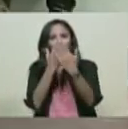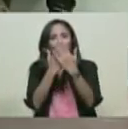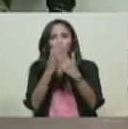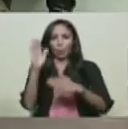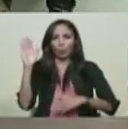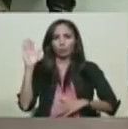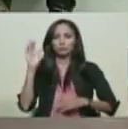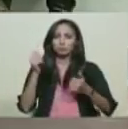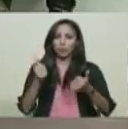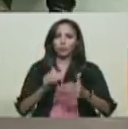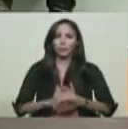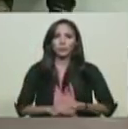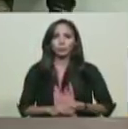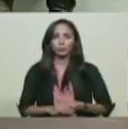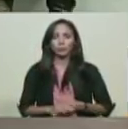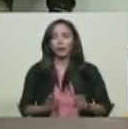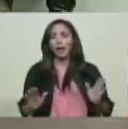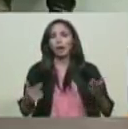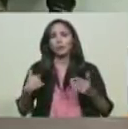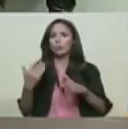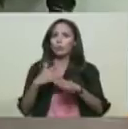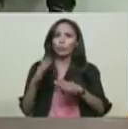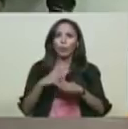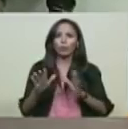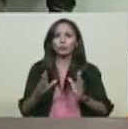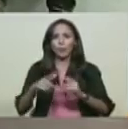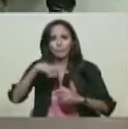Lo dije así me quedara sin voz.